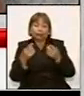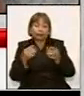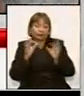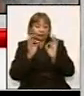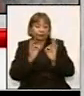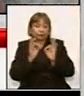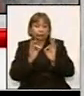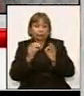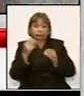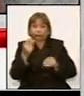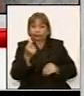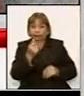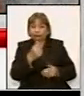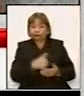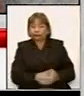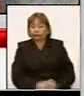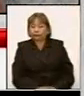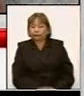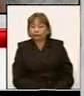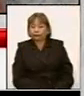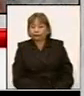mitigación inmediata